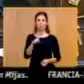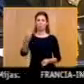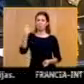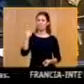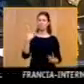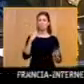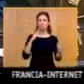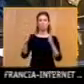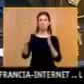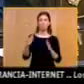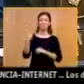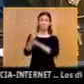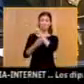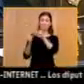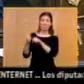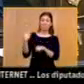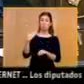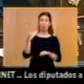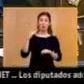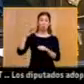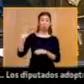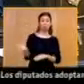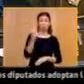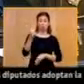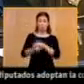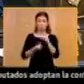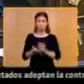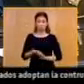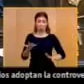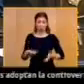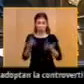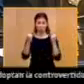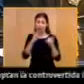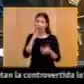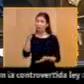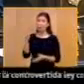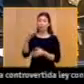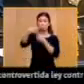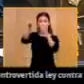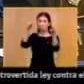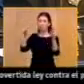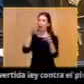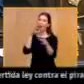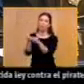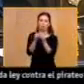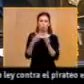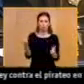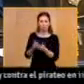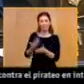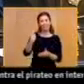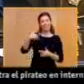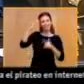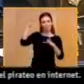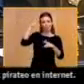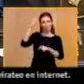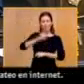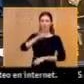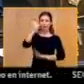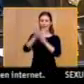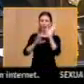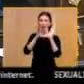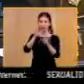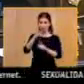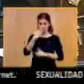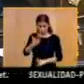clínex de la anterior legislatura y ahora toca la uniformización. Lo que fue pues ilusión, ahora evoluciona hacia la decepción.